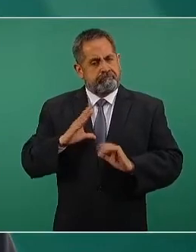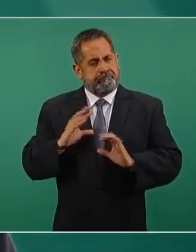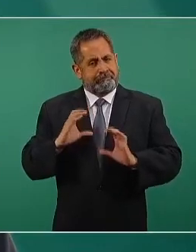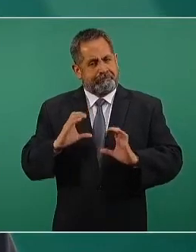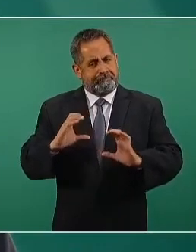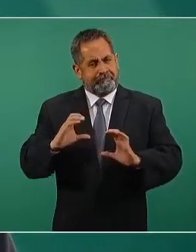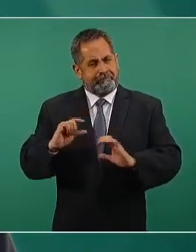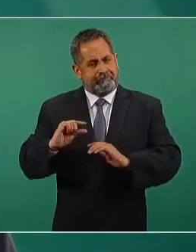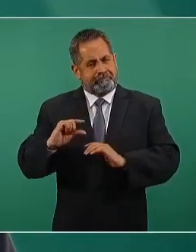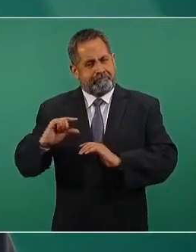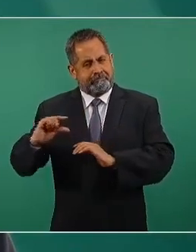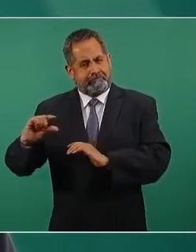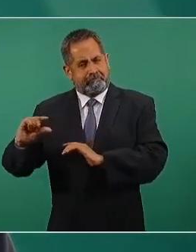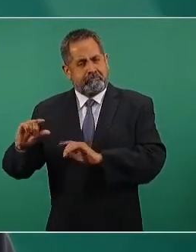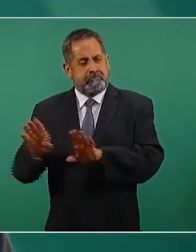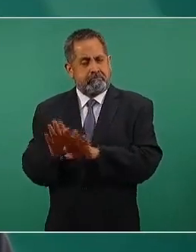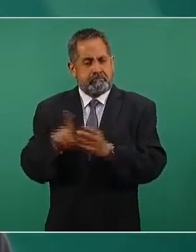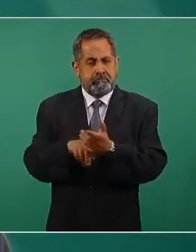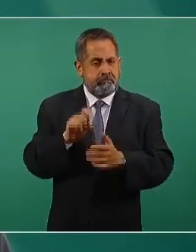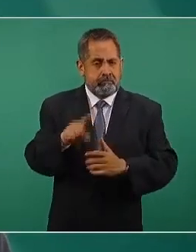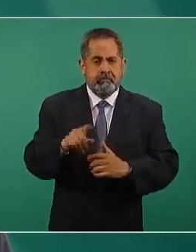Y hemos